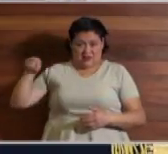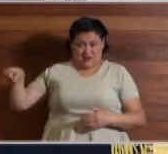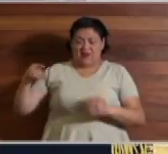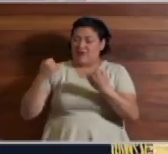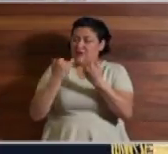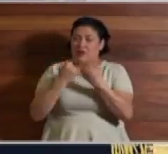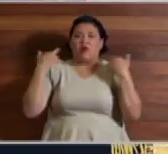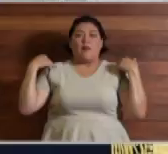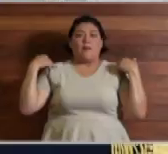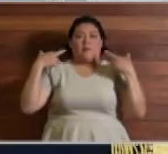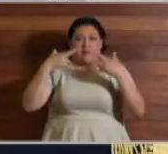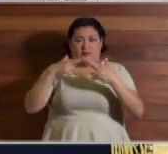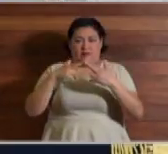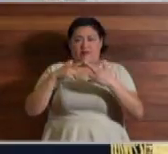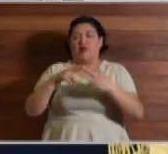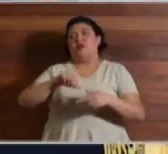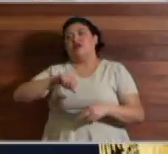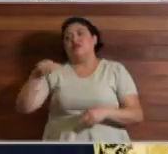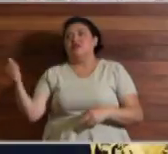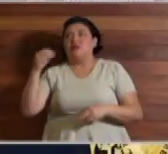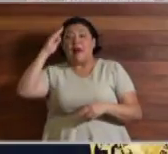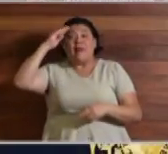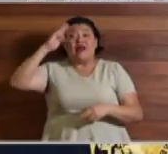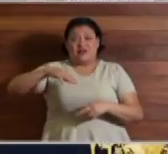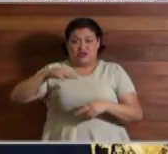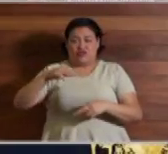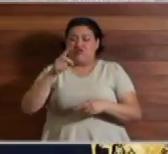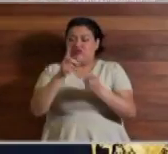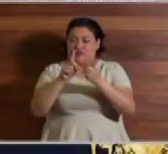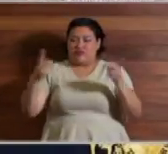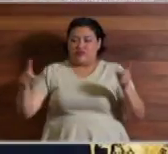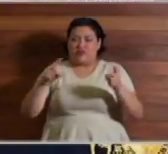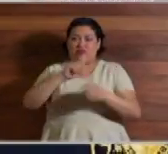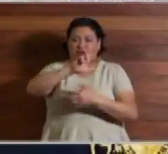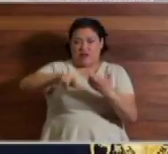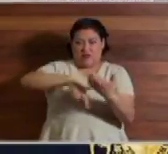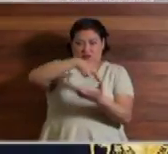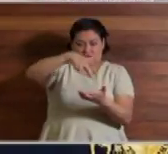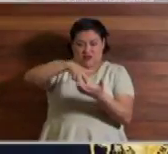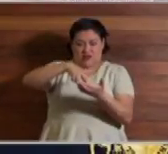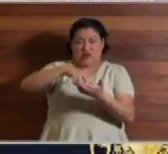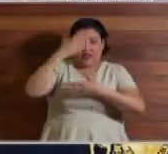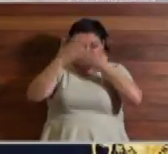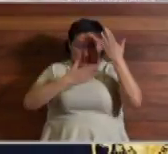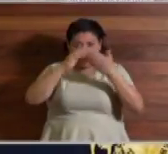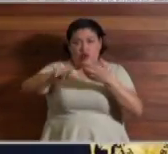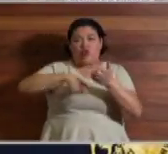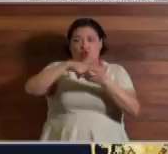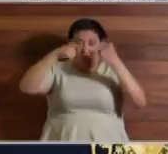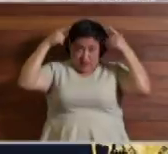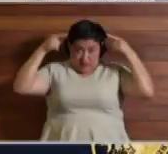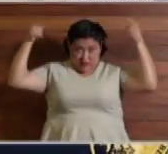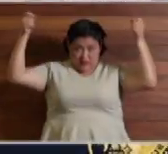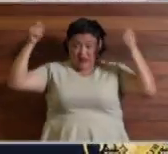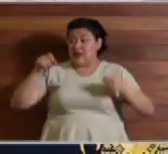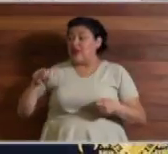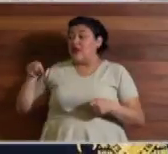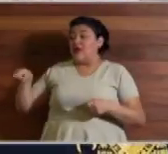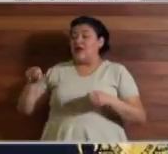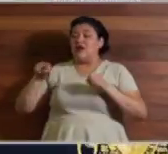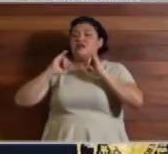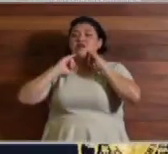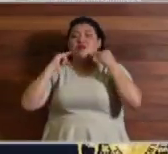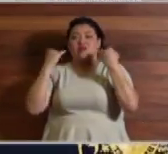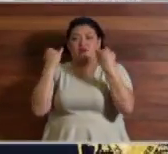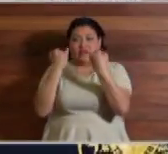Desarrollo Regional por el Instituto de Estudios Sociales de la Universidad de La Haya en Holanda. Es miembro de la Junta de Gobierno